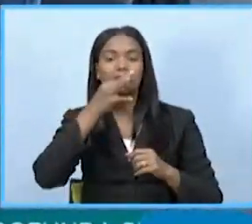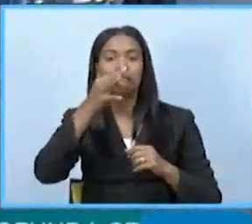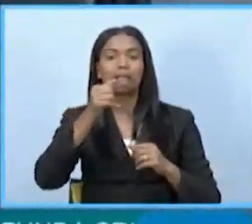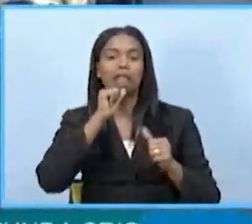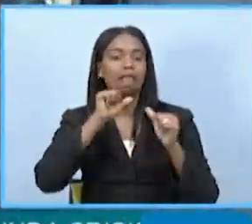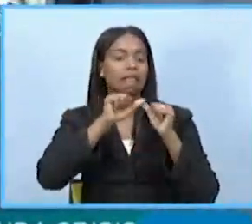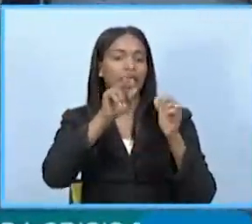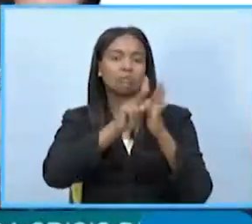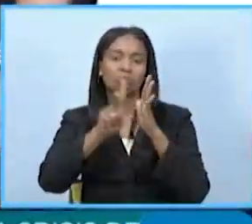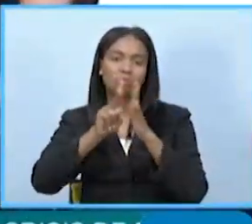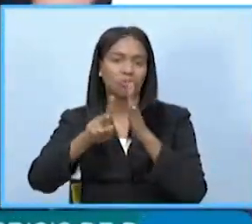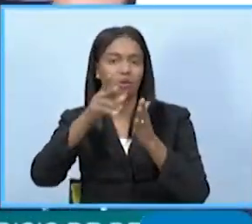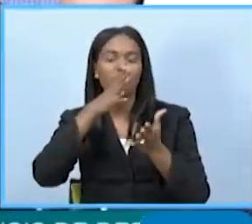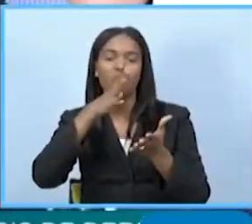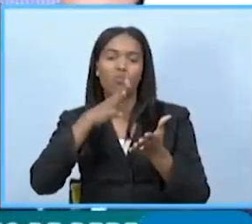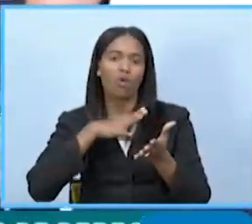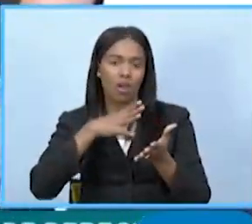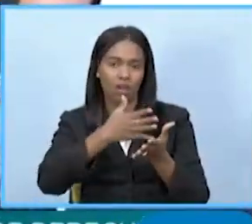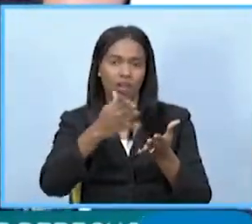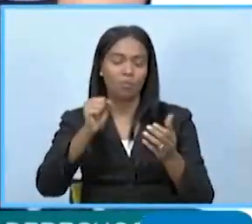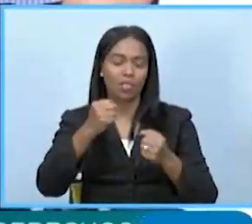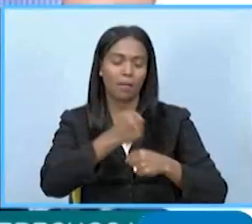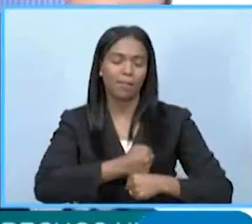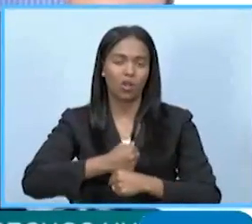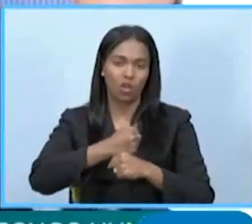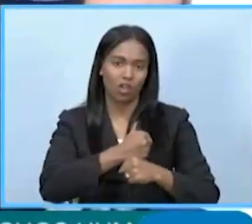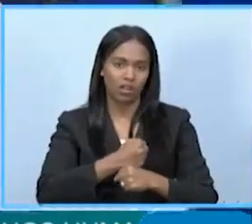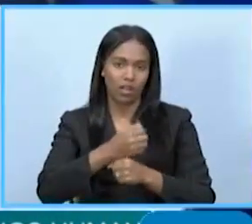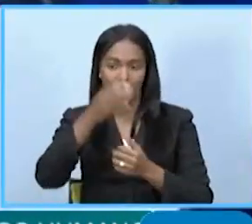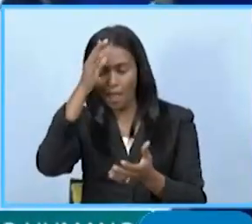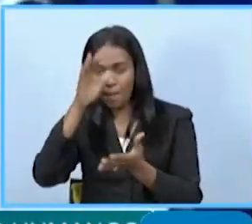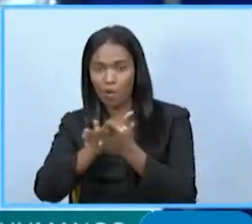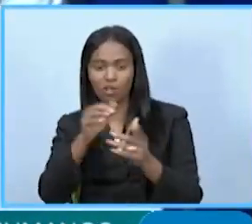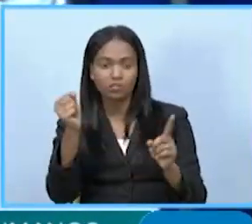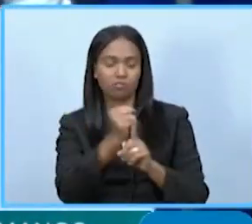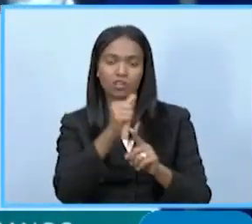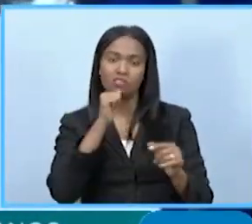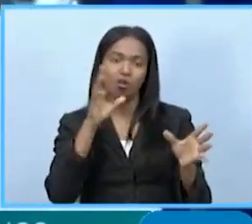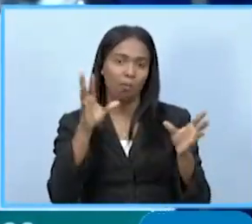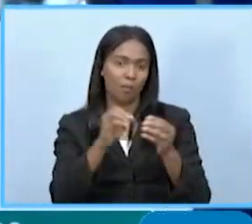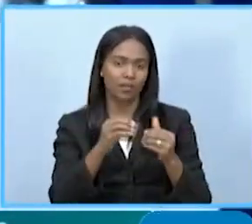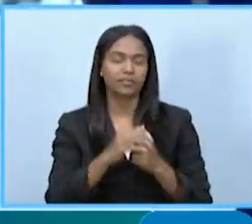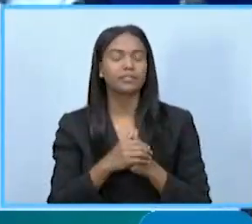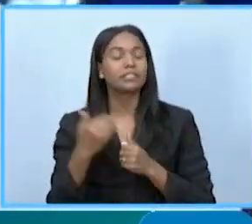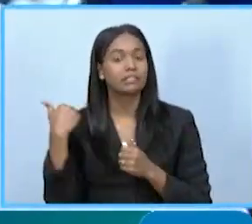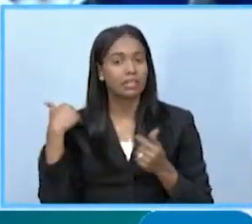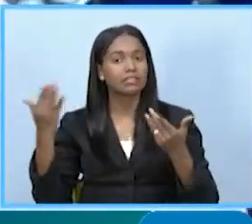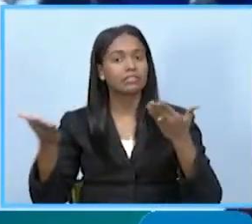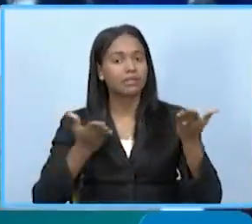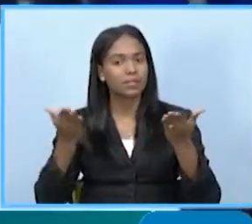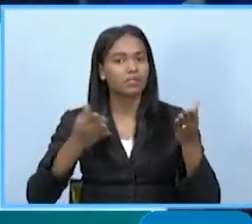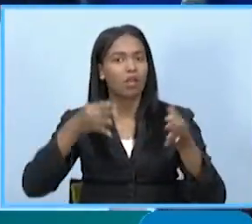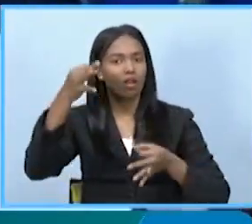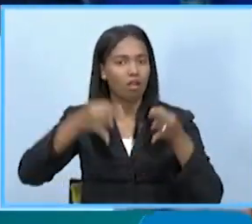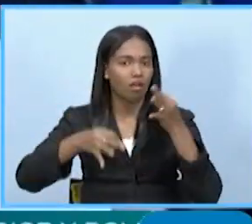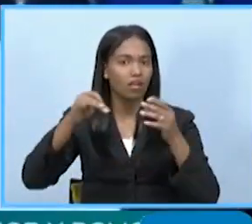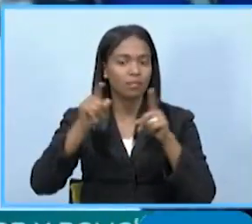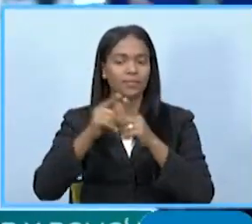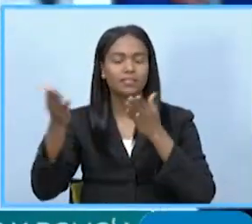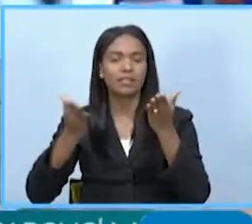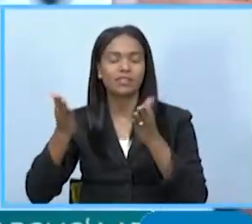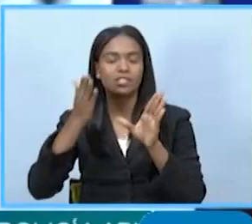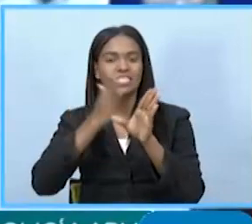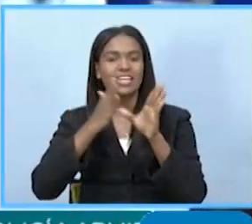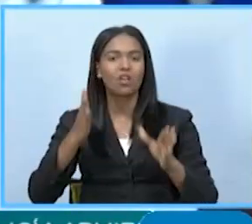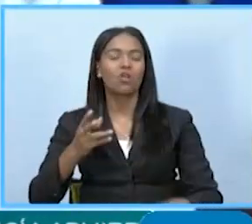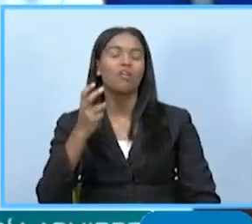feminicidios y proteger a las mujeres víctimas de violencia de género. Tenemos servicios legales y servicios